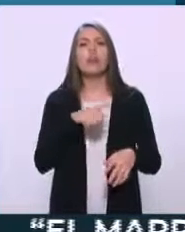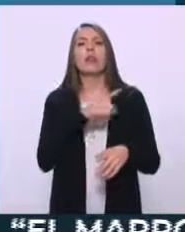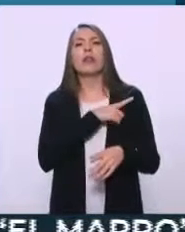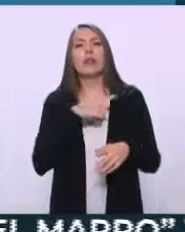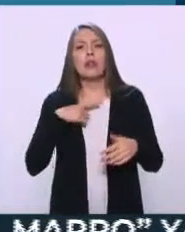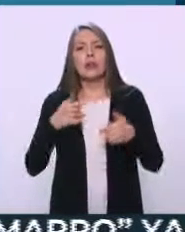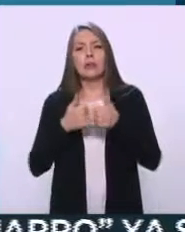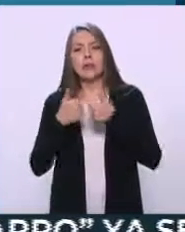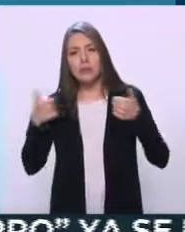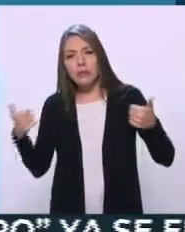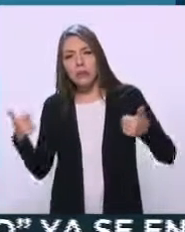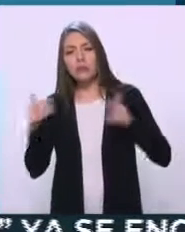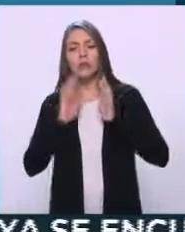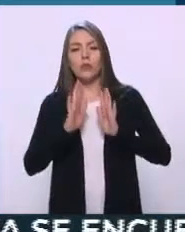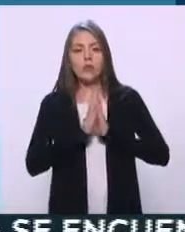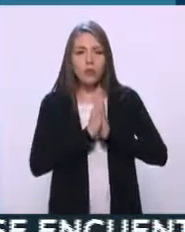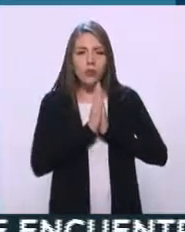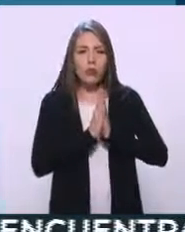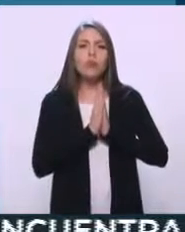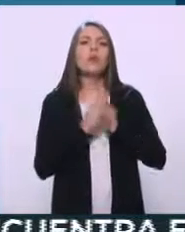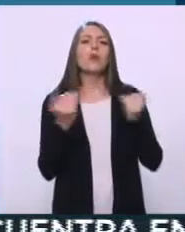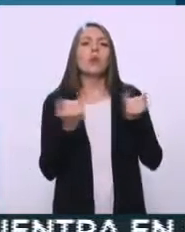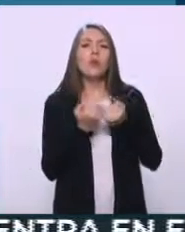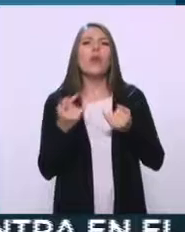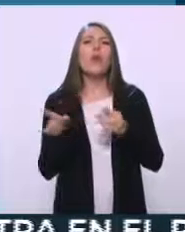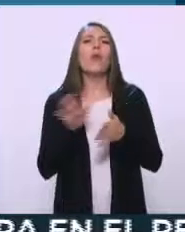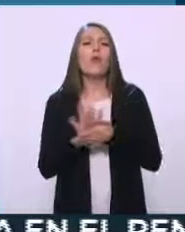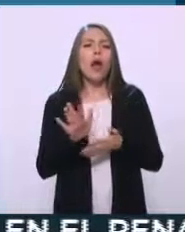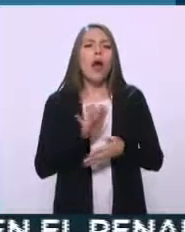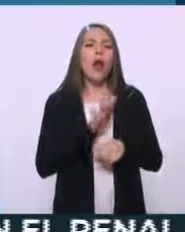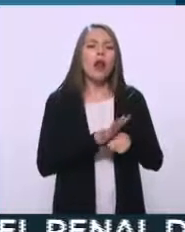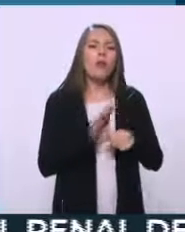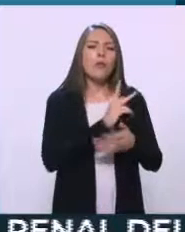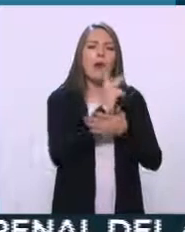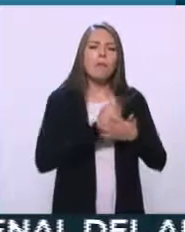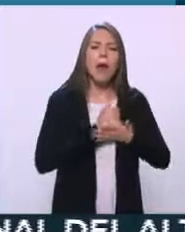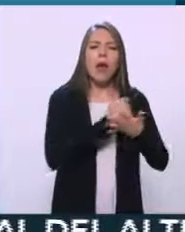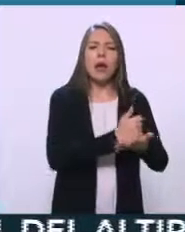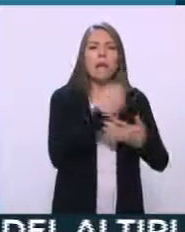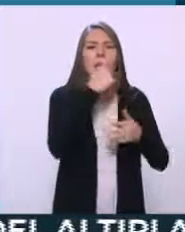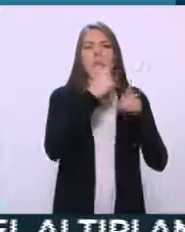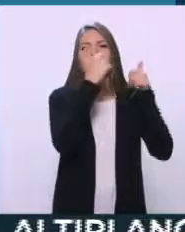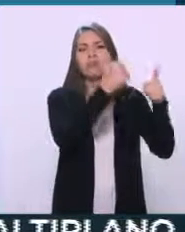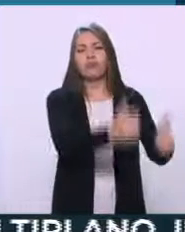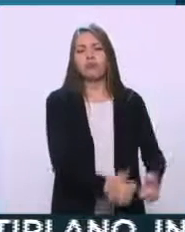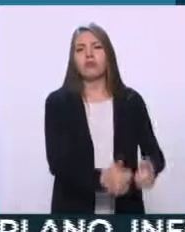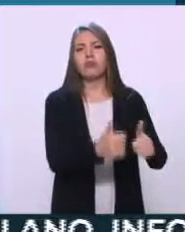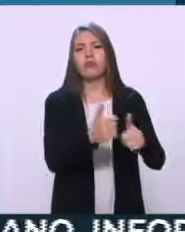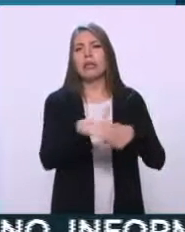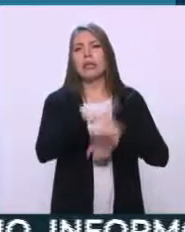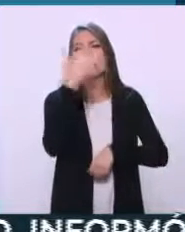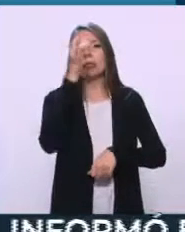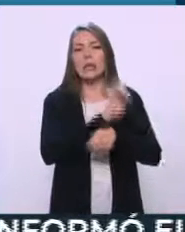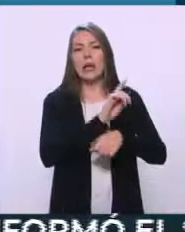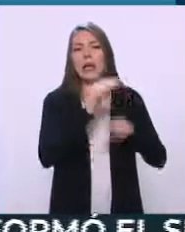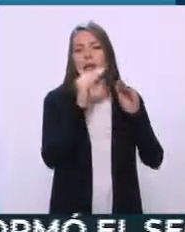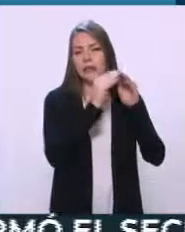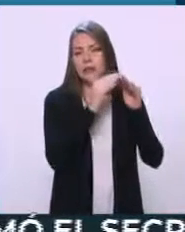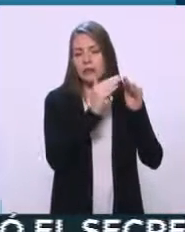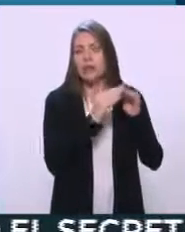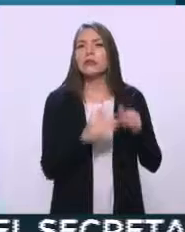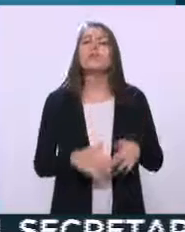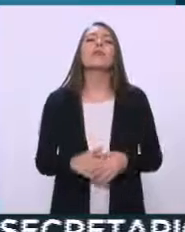en aislamiento y les ofrecemos pues los programas de ayuda para que puedan permanecer en casa esos 15 días, y a sus contactos igual los buscamos y les